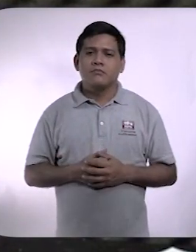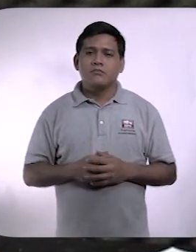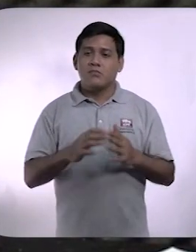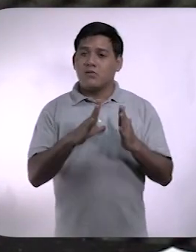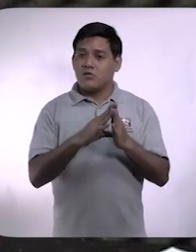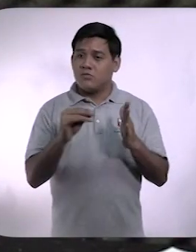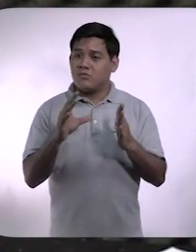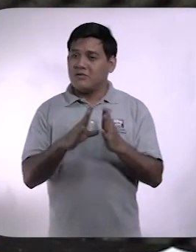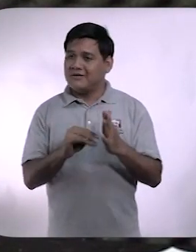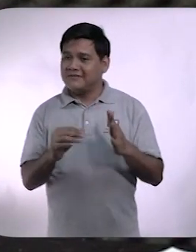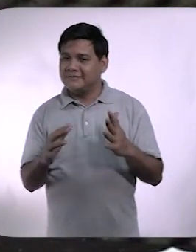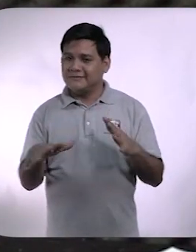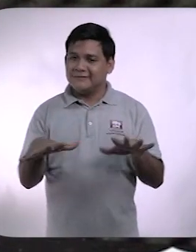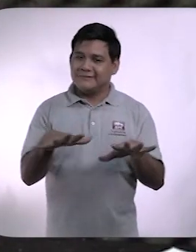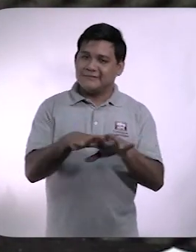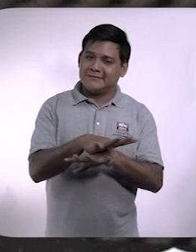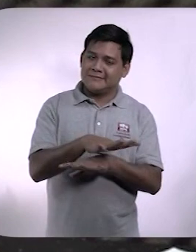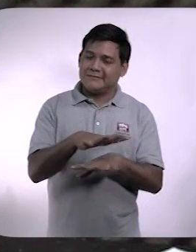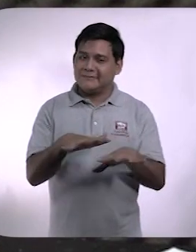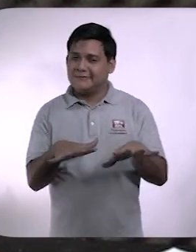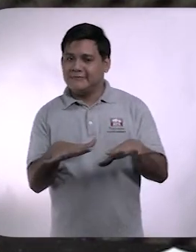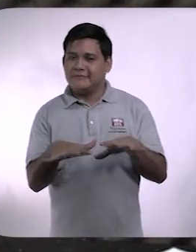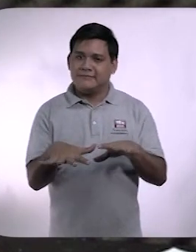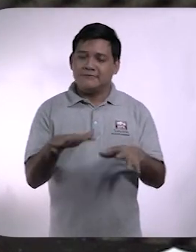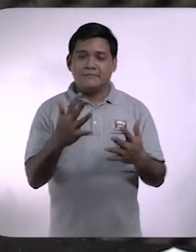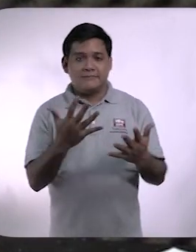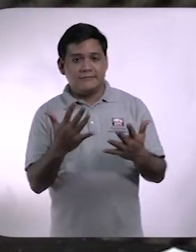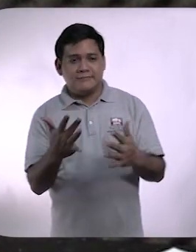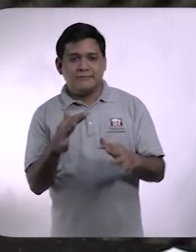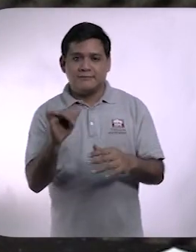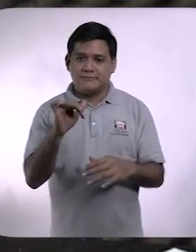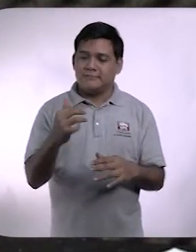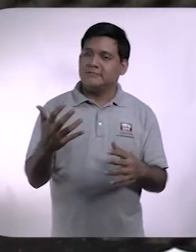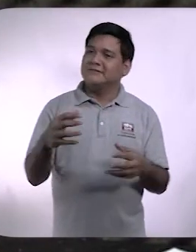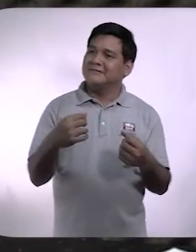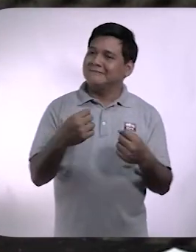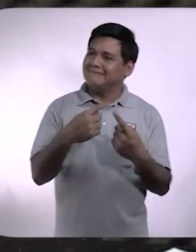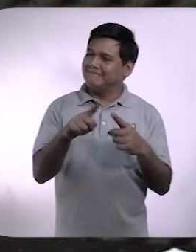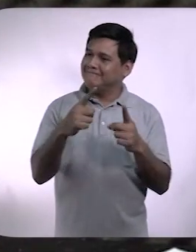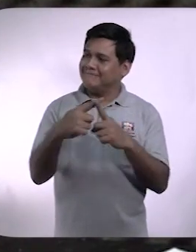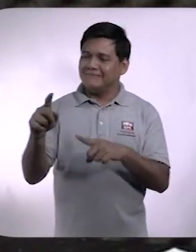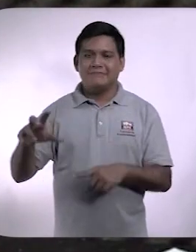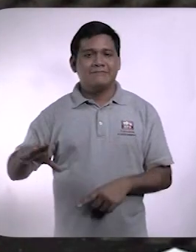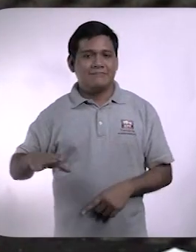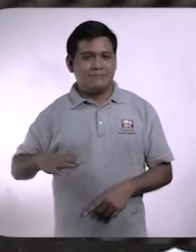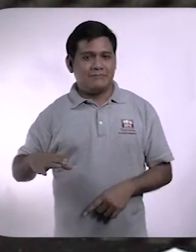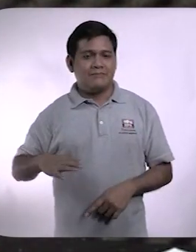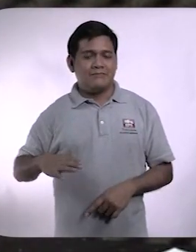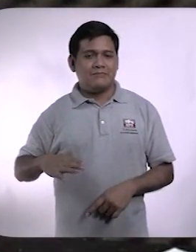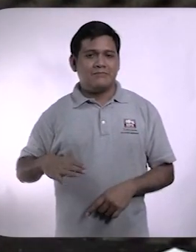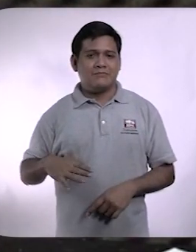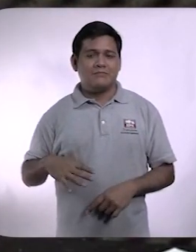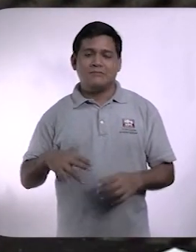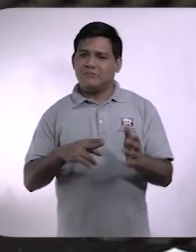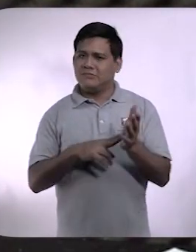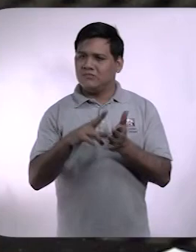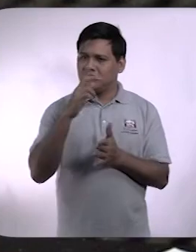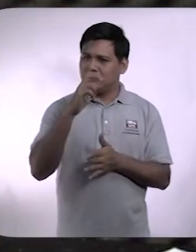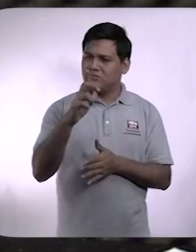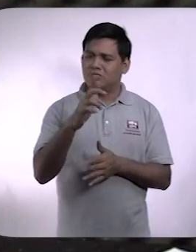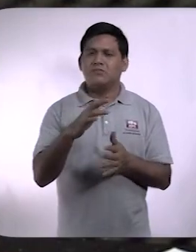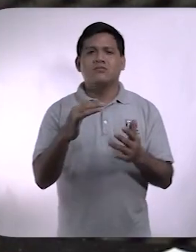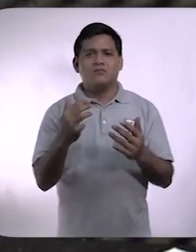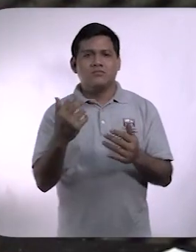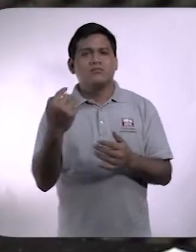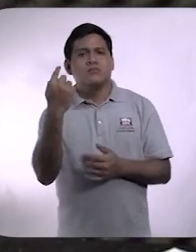impresión invertida, que le llaman, y distintas características. Es más, con la luz negra, decía, en la parte posterior se puede